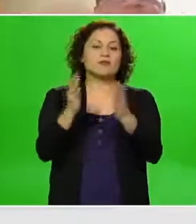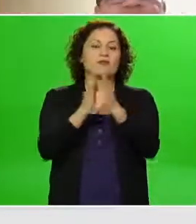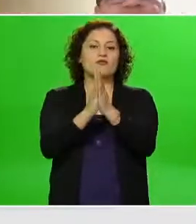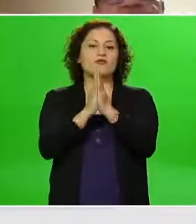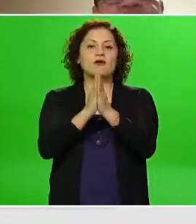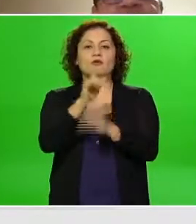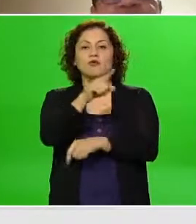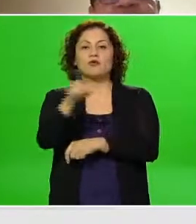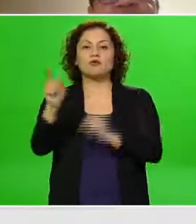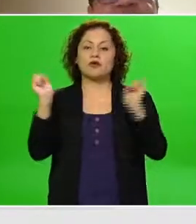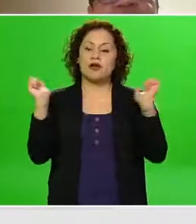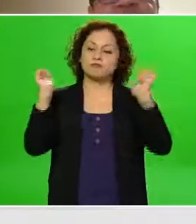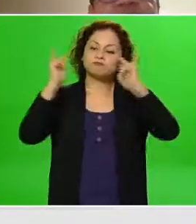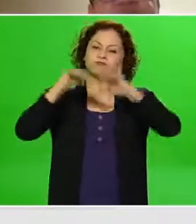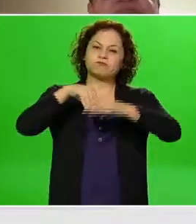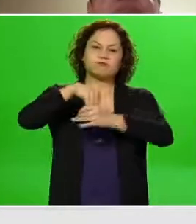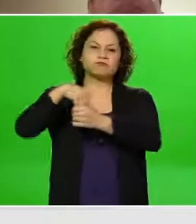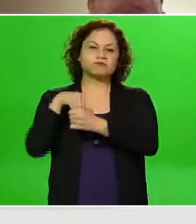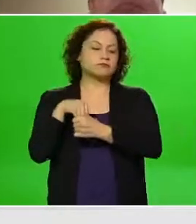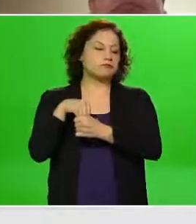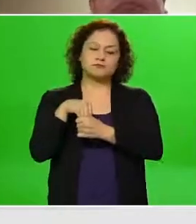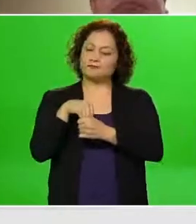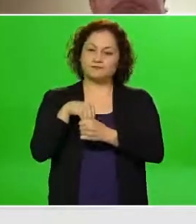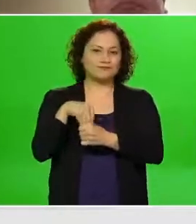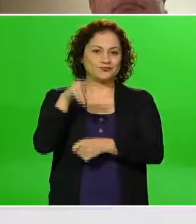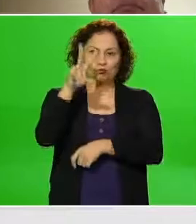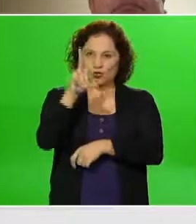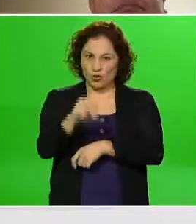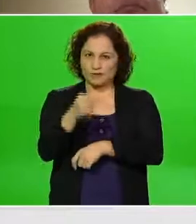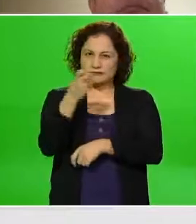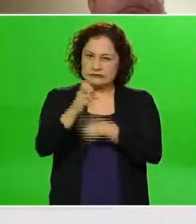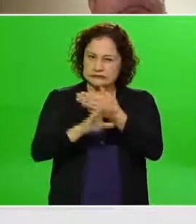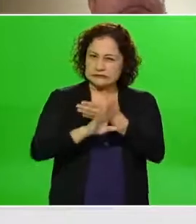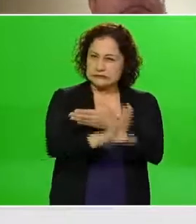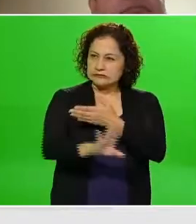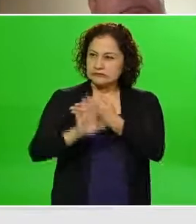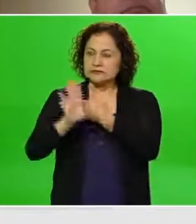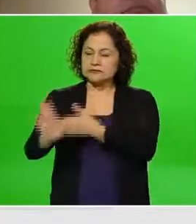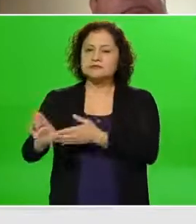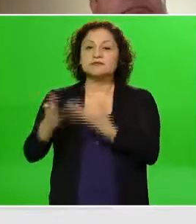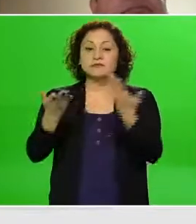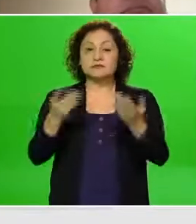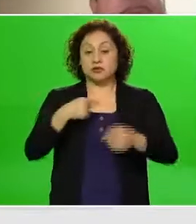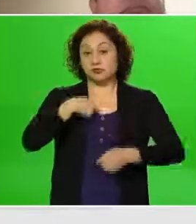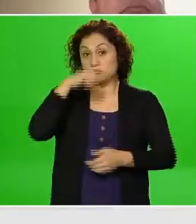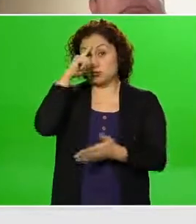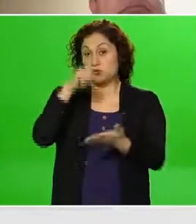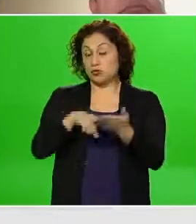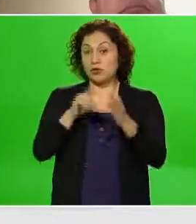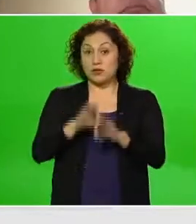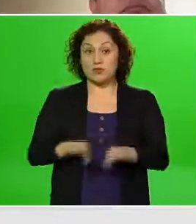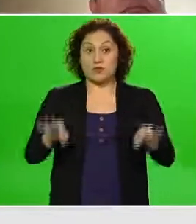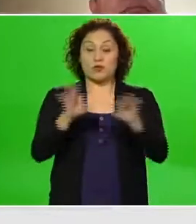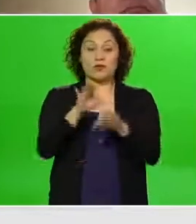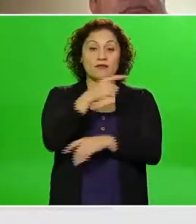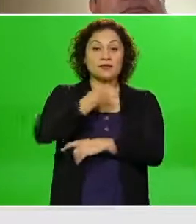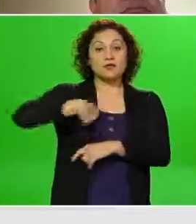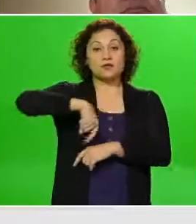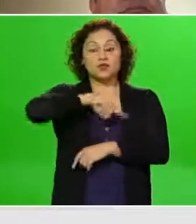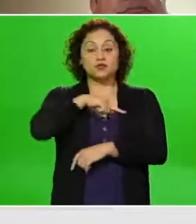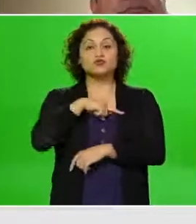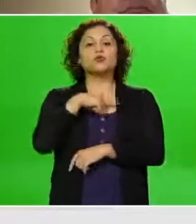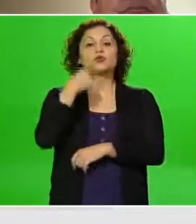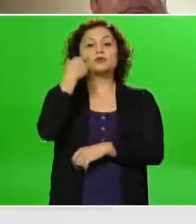lugares aglomerados. Creo que también es importante el que nosotros identifiquemos desde nuestra